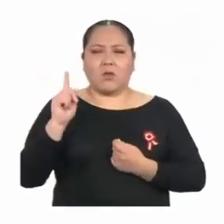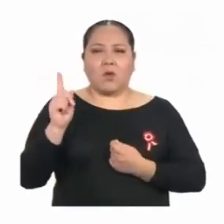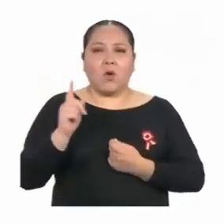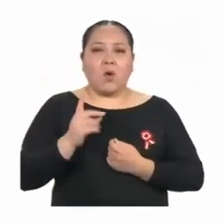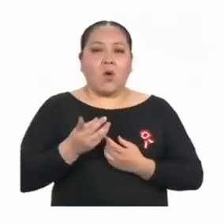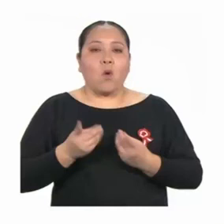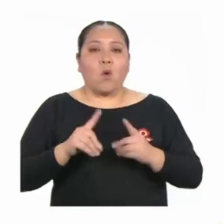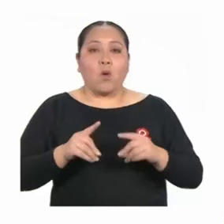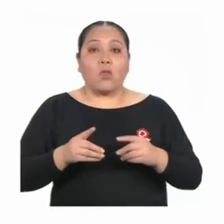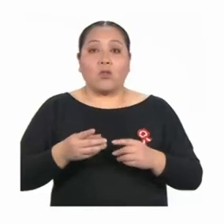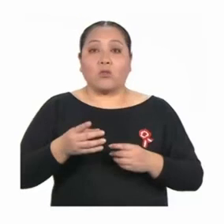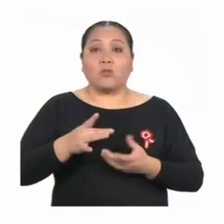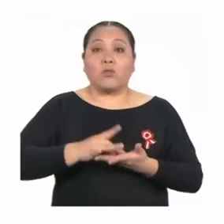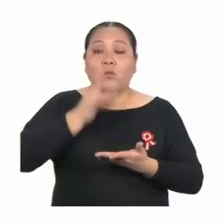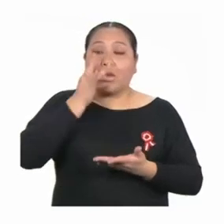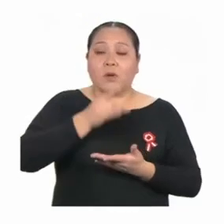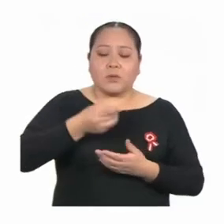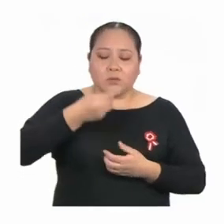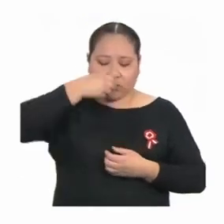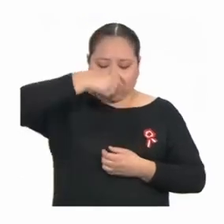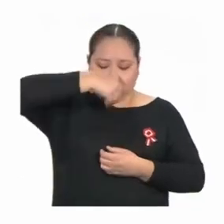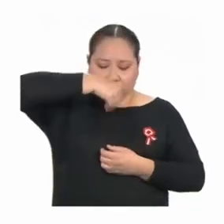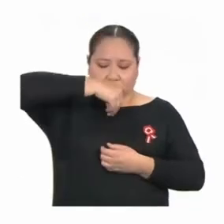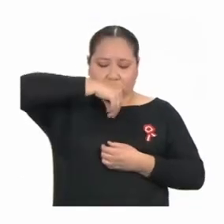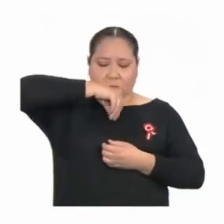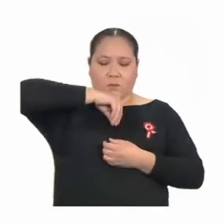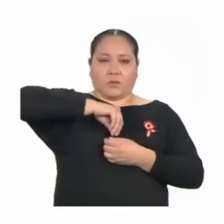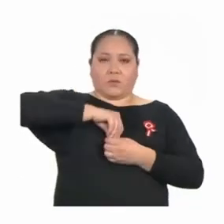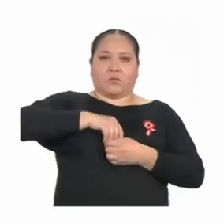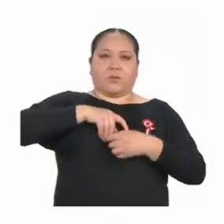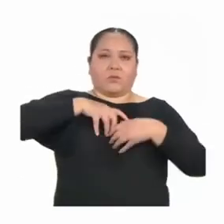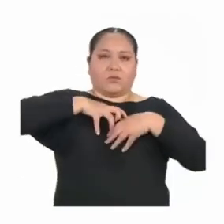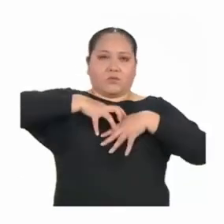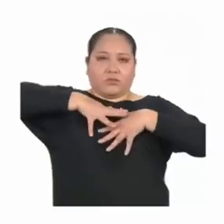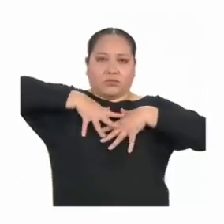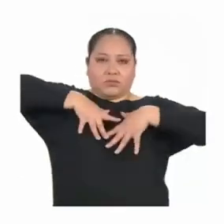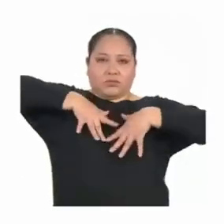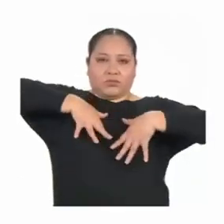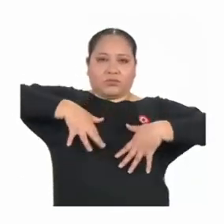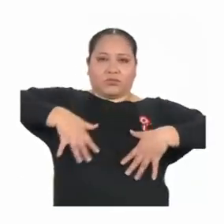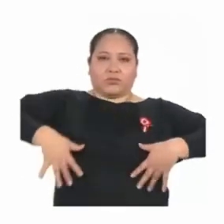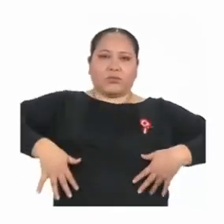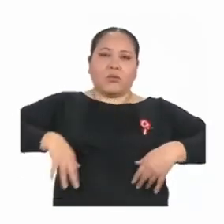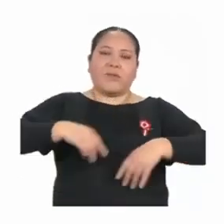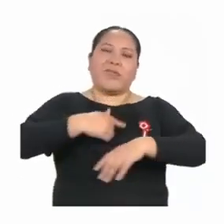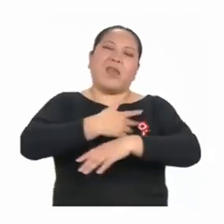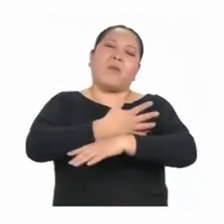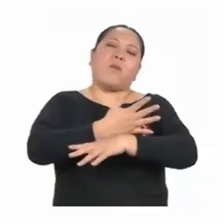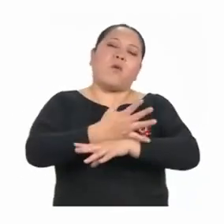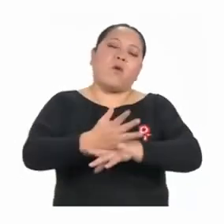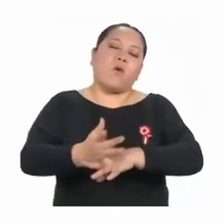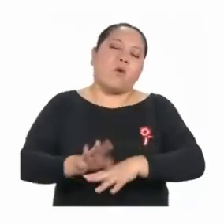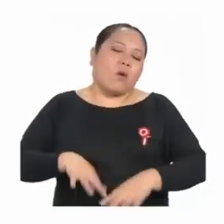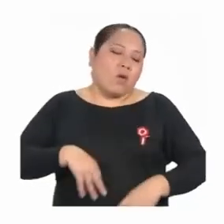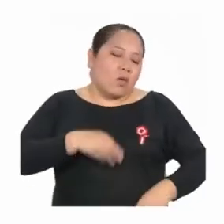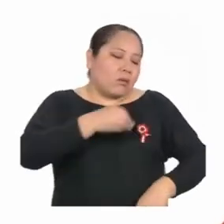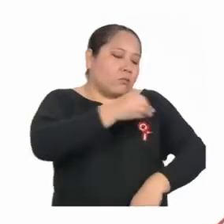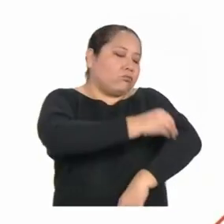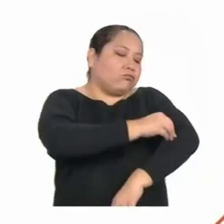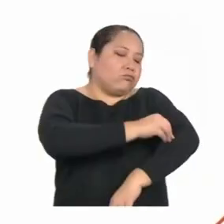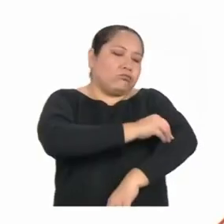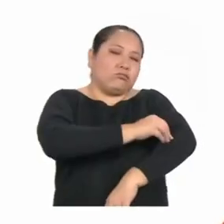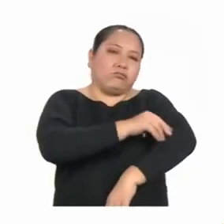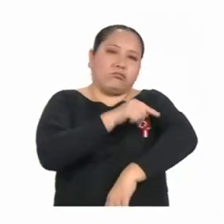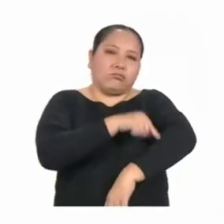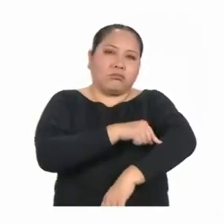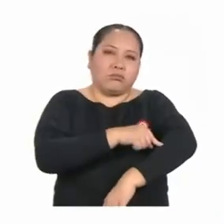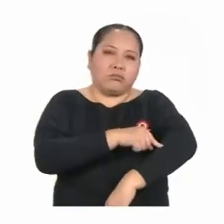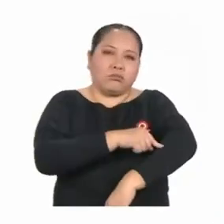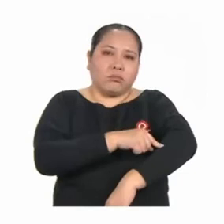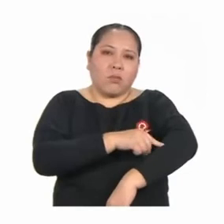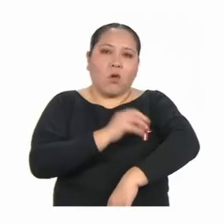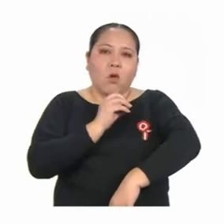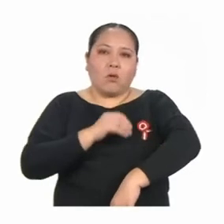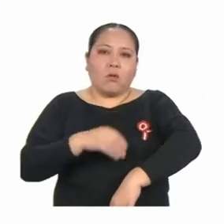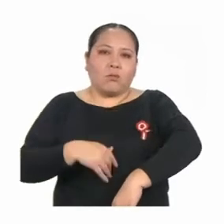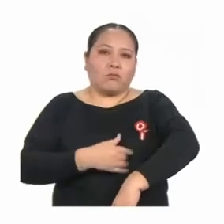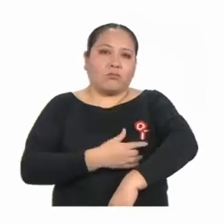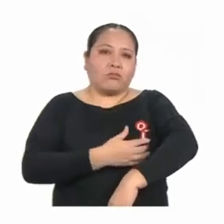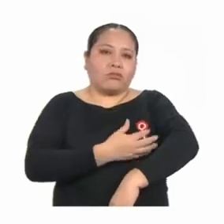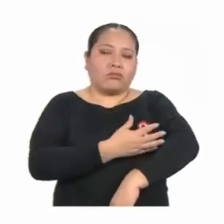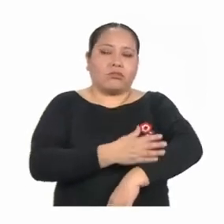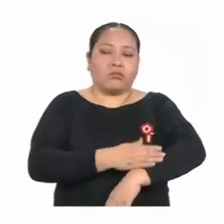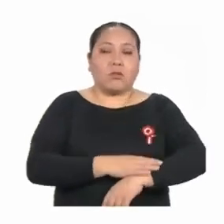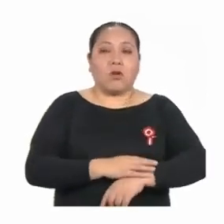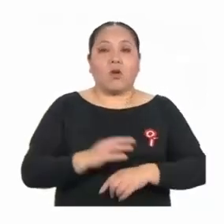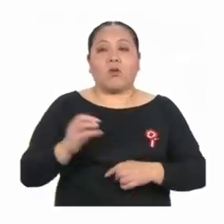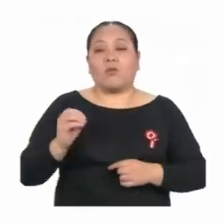un medicamento, este se dispersa en el cuerpo y no llega o demora en llegar al punto exacto que se intenta atacar. La